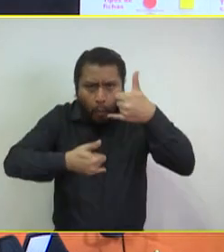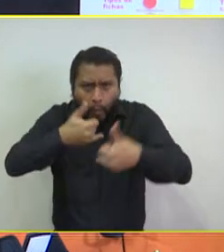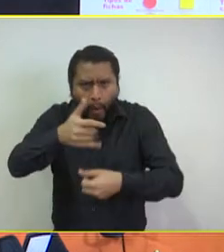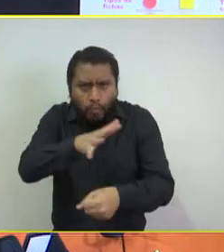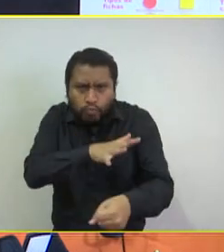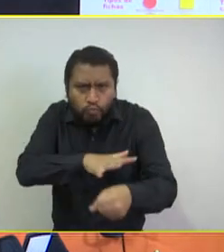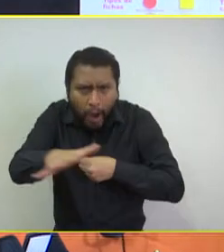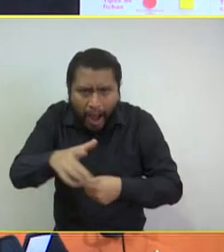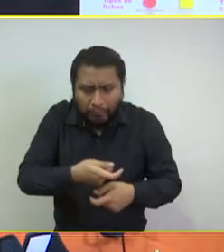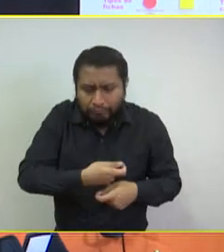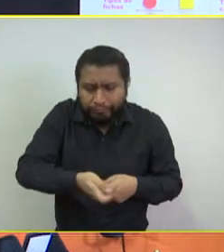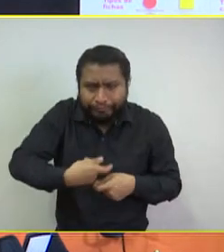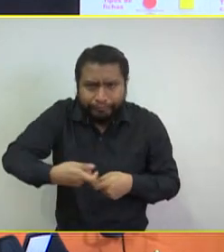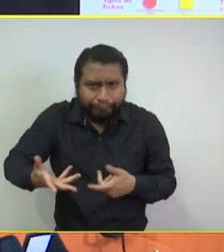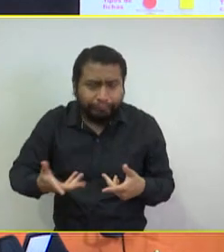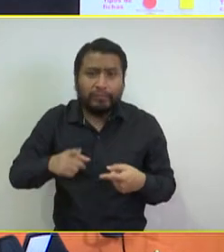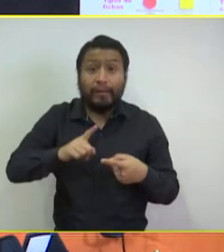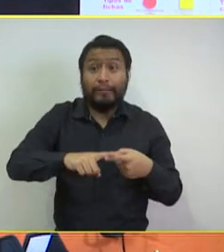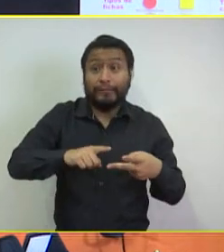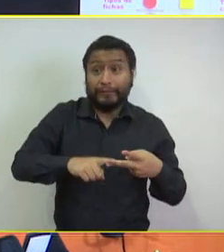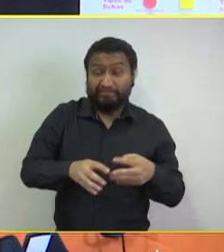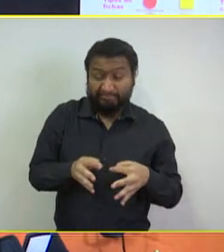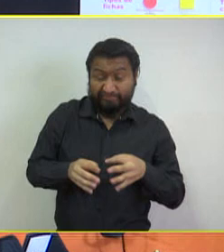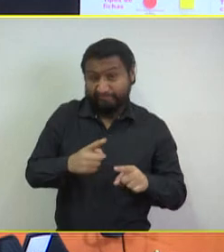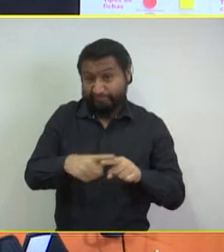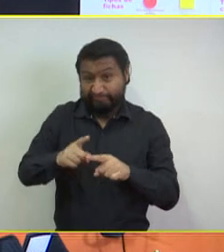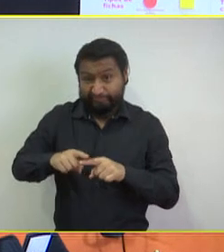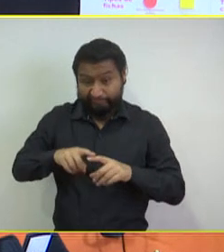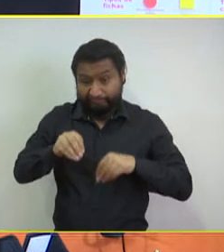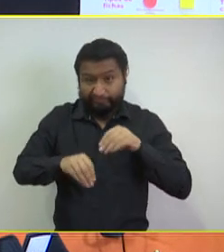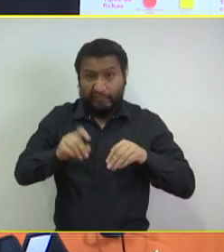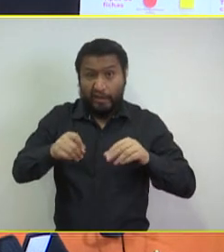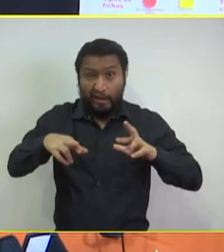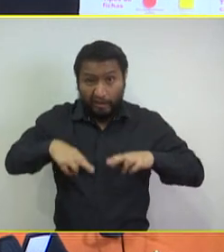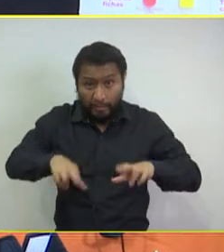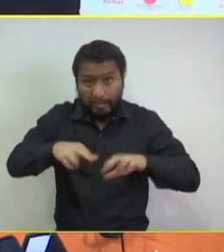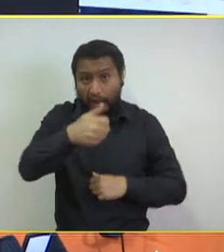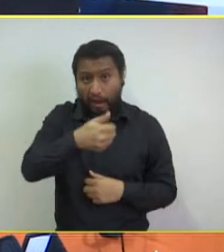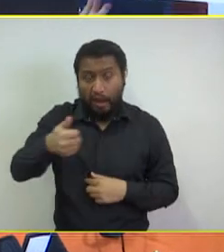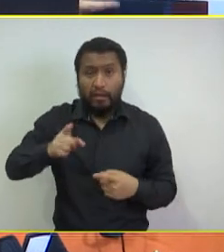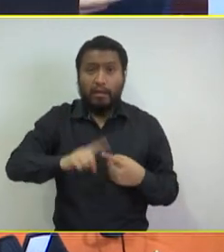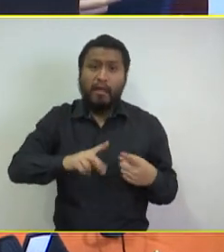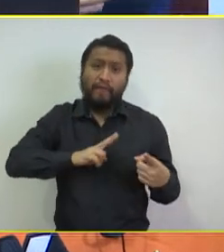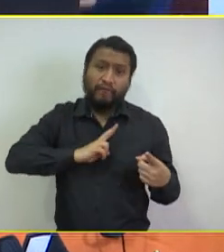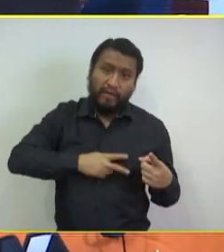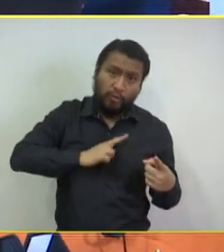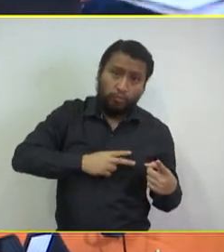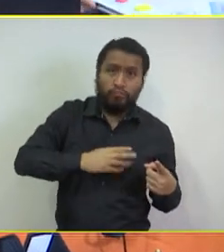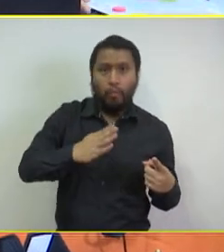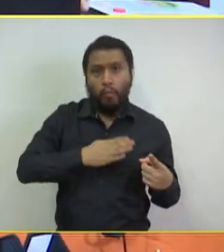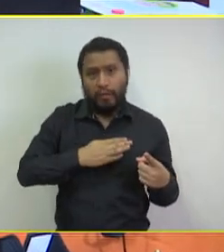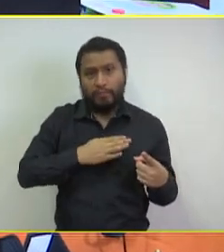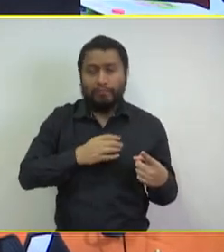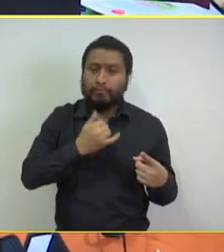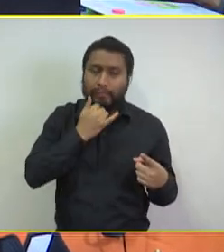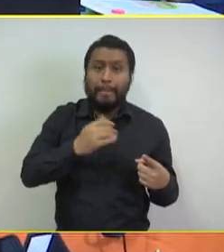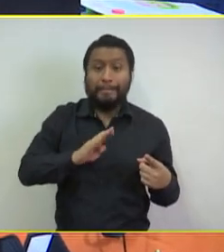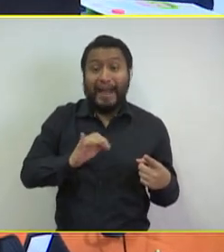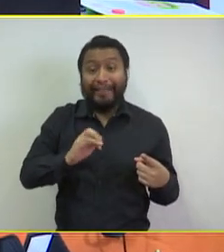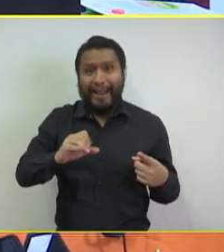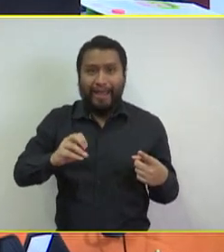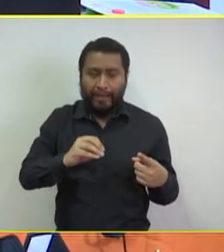fichas representarían como los, entre comillas, los virus o las bacterias buenas o malas.